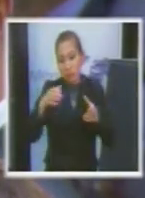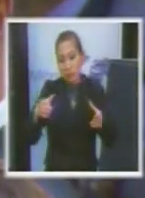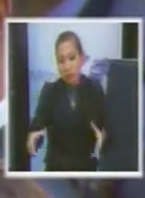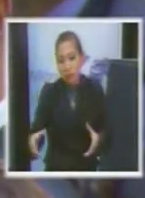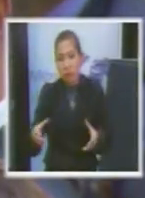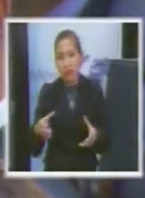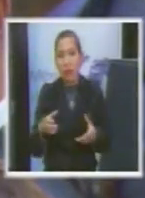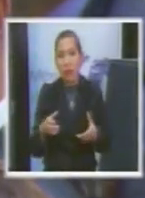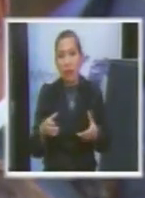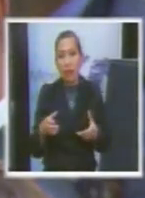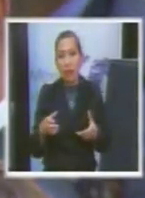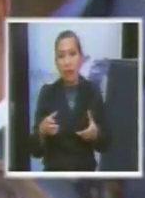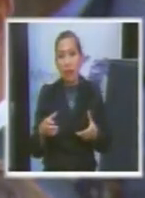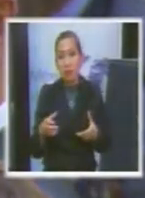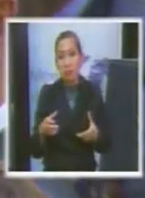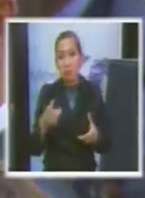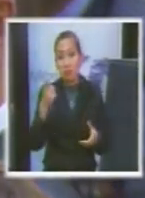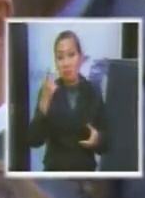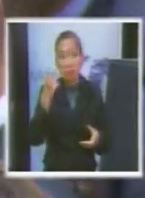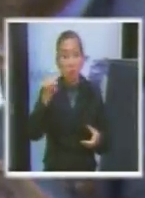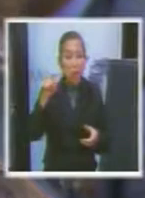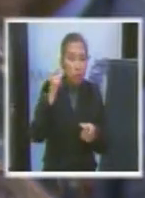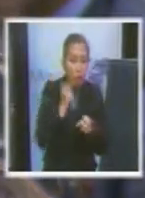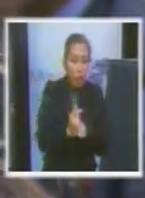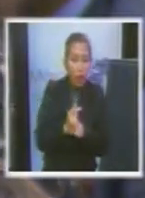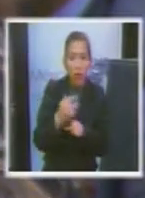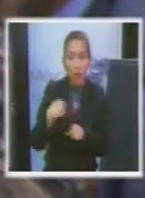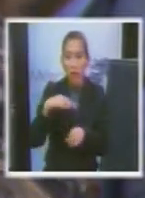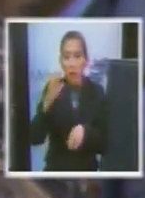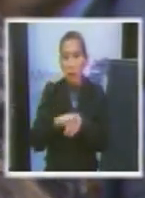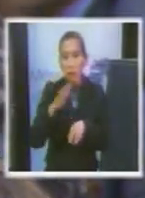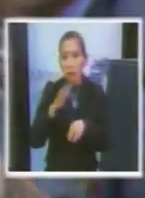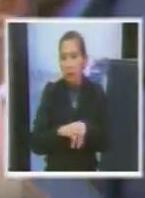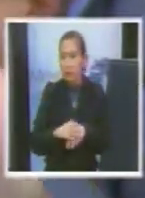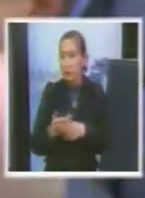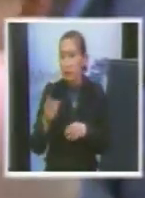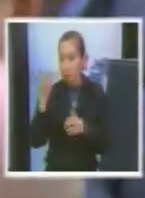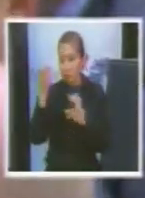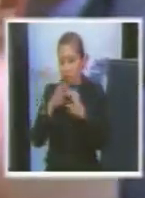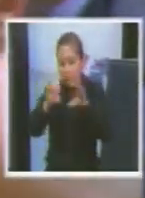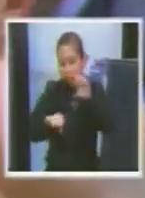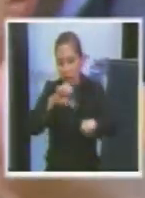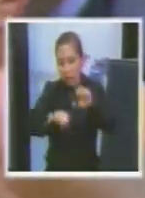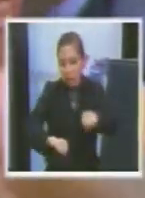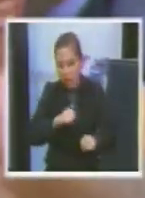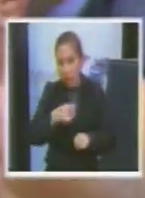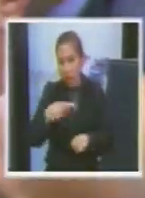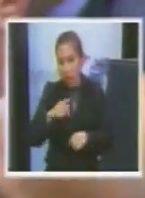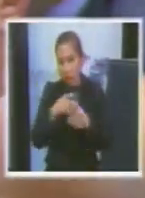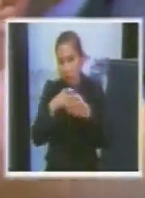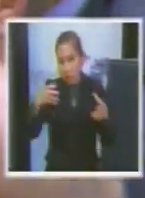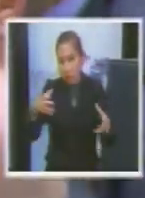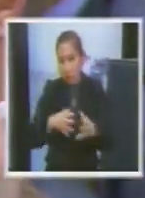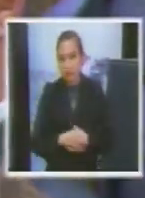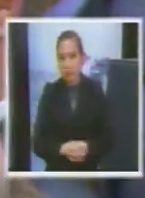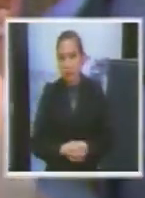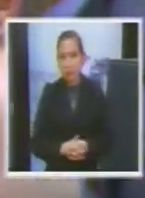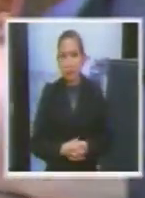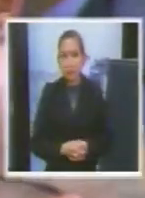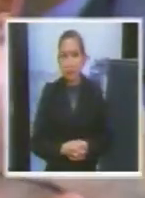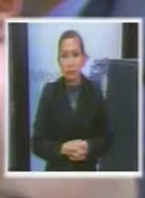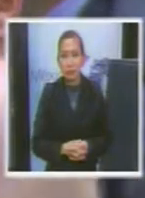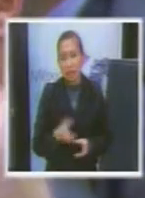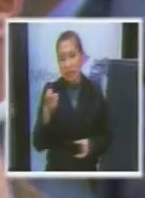aunque pues alguien está intentando de morder cada vez más pedacitos, pero bien, sigue siendo. Y en